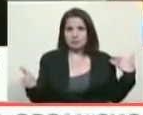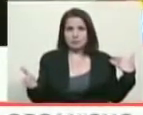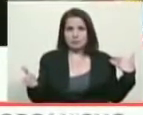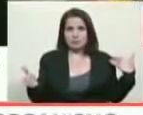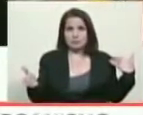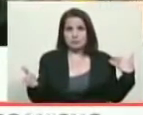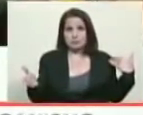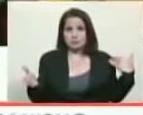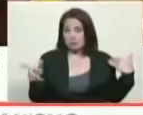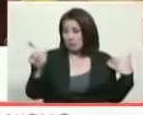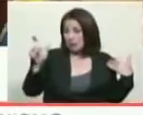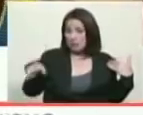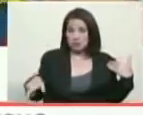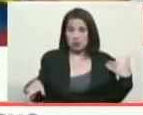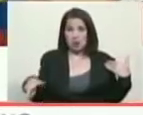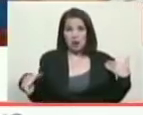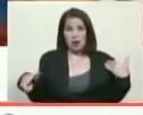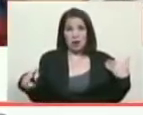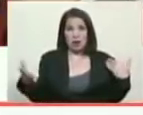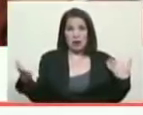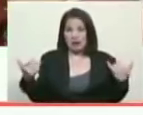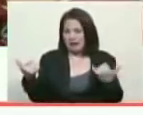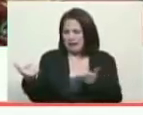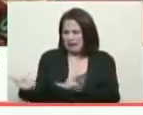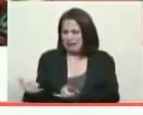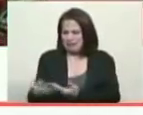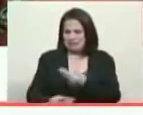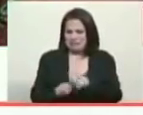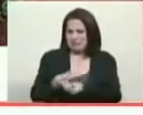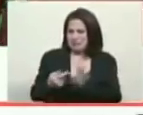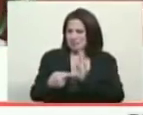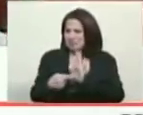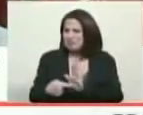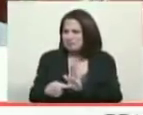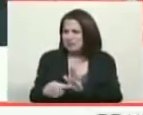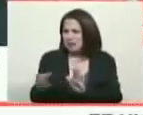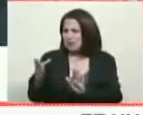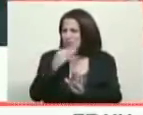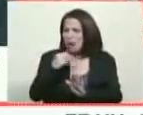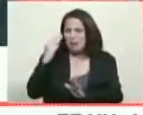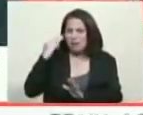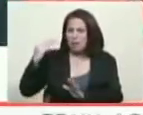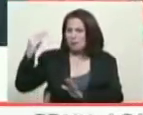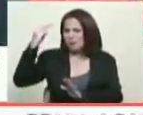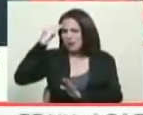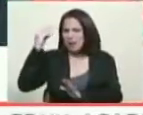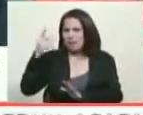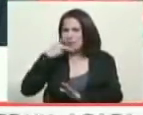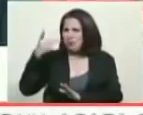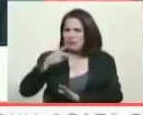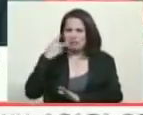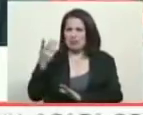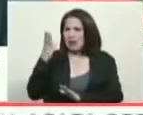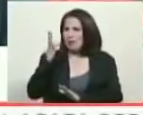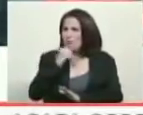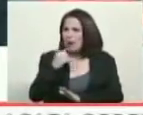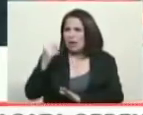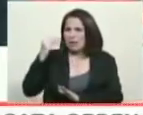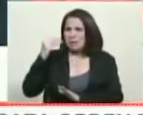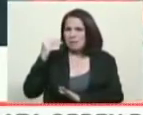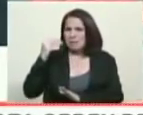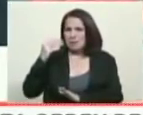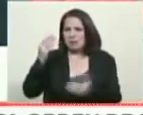de una persona que con estos actos demuestra un inmadurez y una irresponsabilidad política